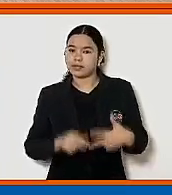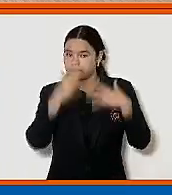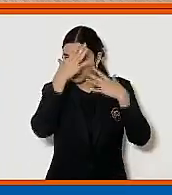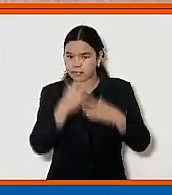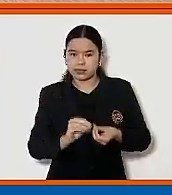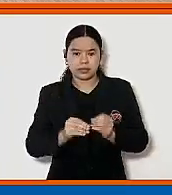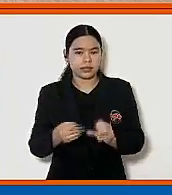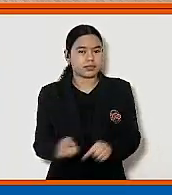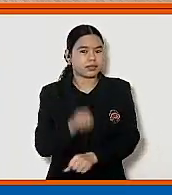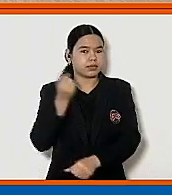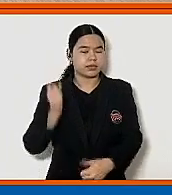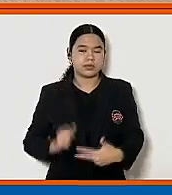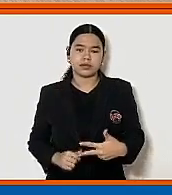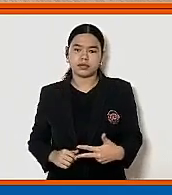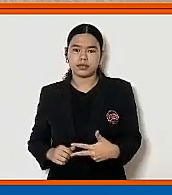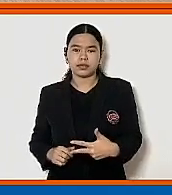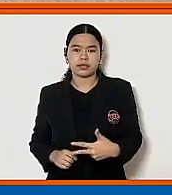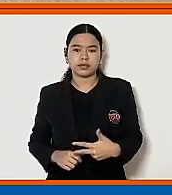decisivo número ganador.